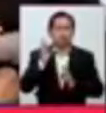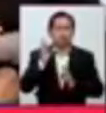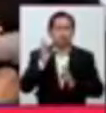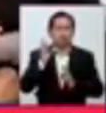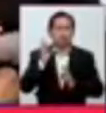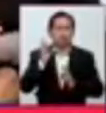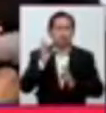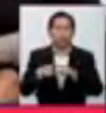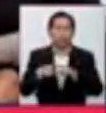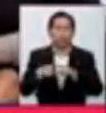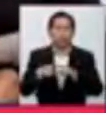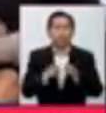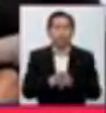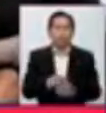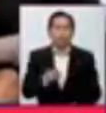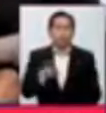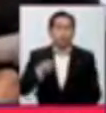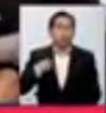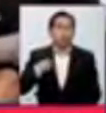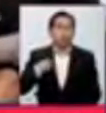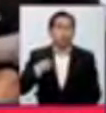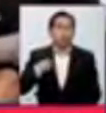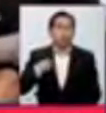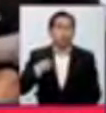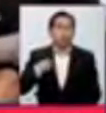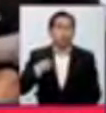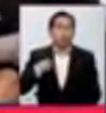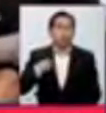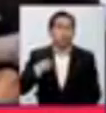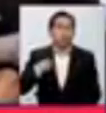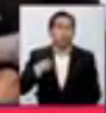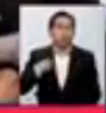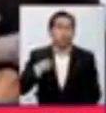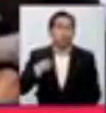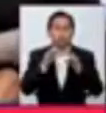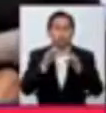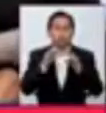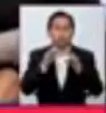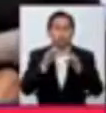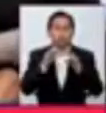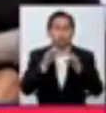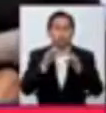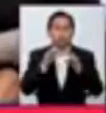medios en medio entendemos que este es un